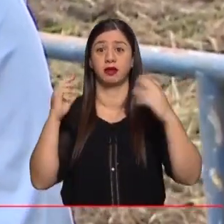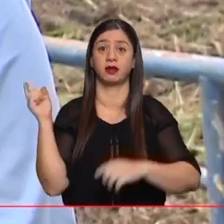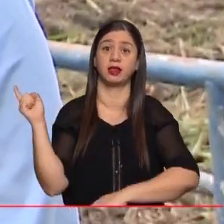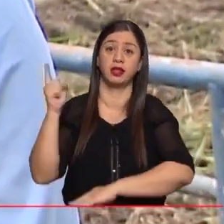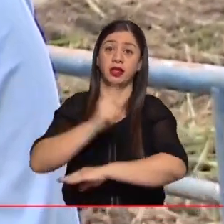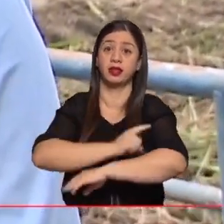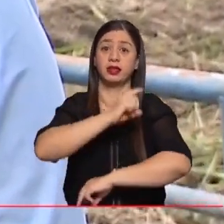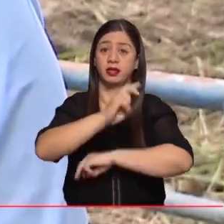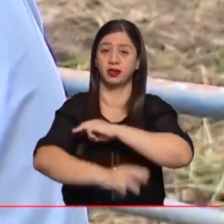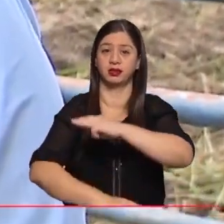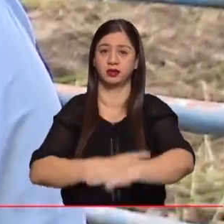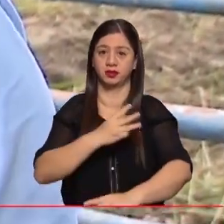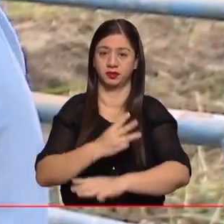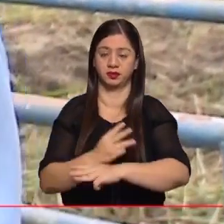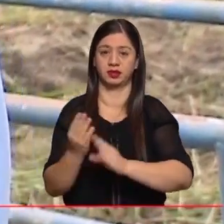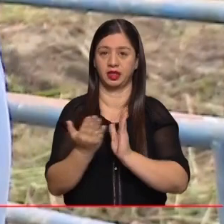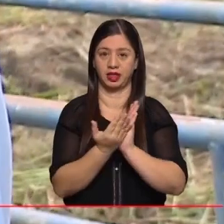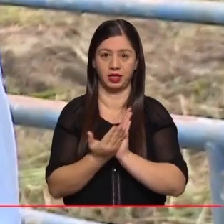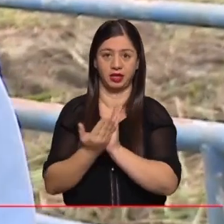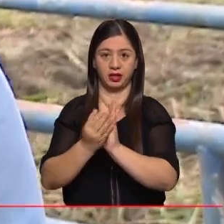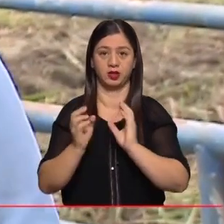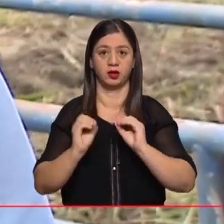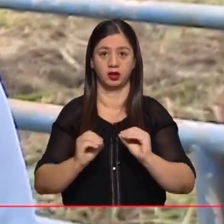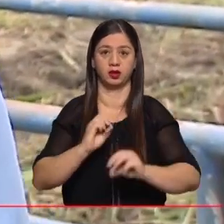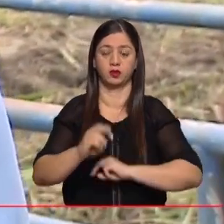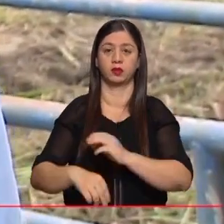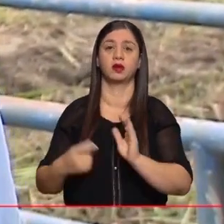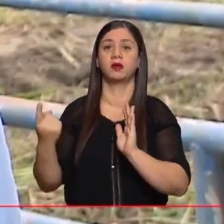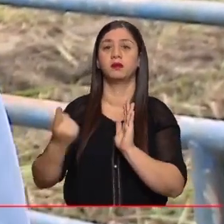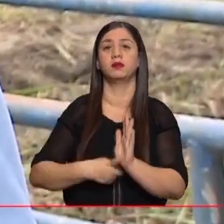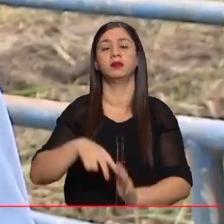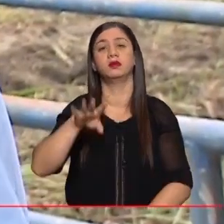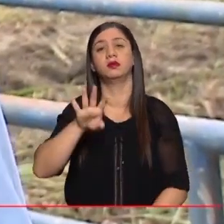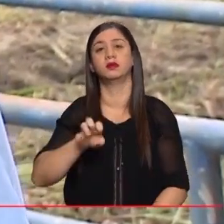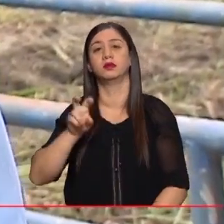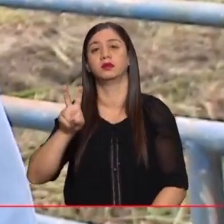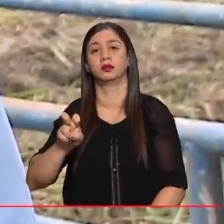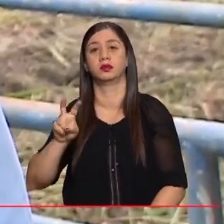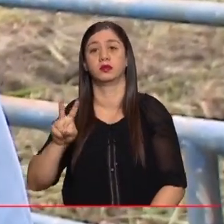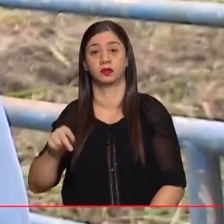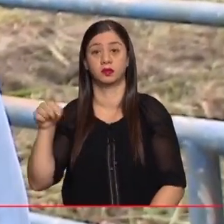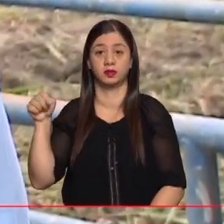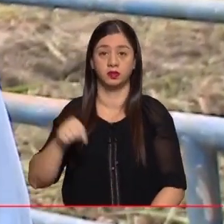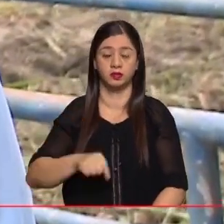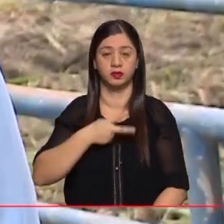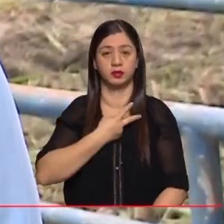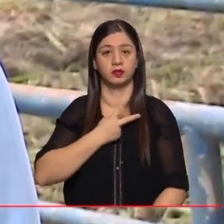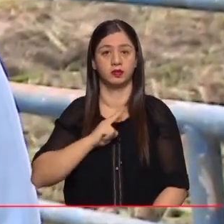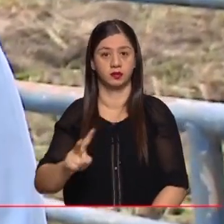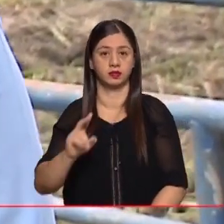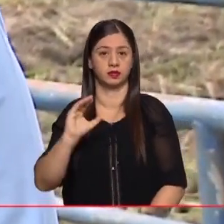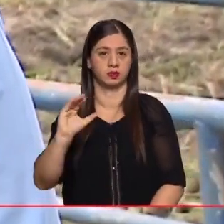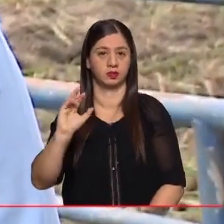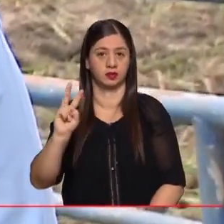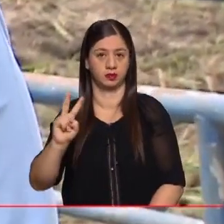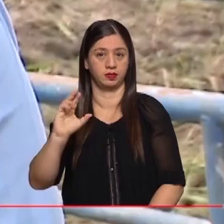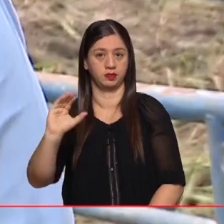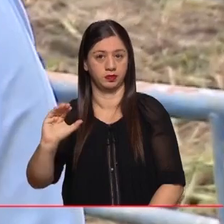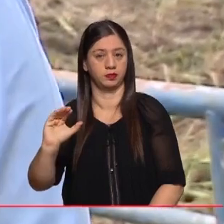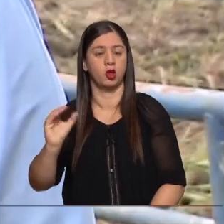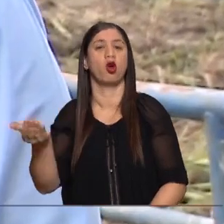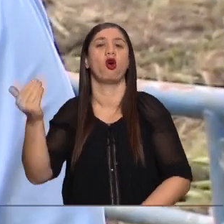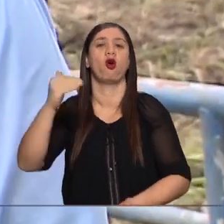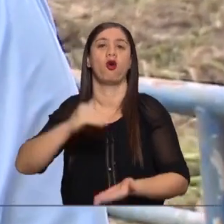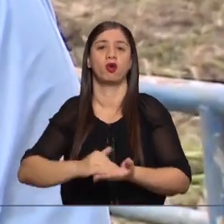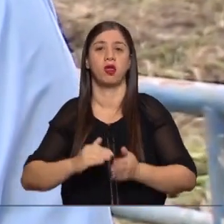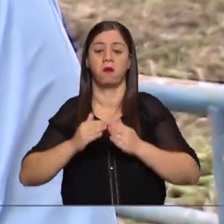del Día de la Educación Ambiental, que se celebra desde 1972, aquí en el Valle del Cauca, la CBC ha decidido hacer el